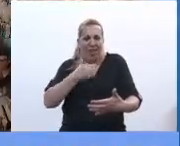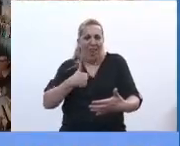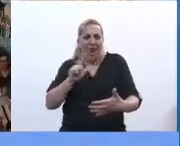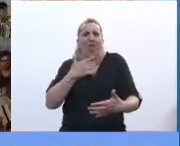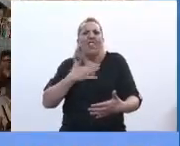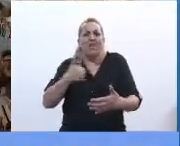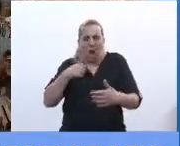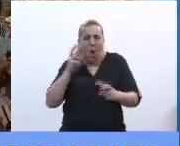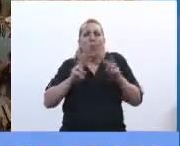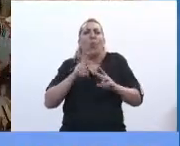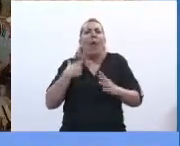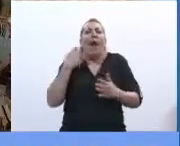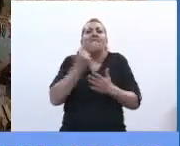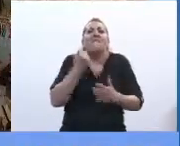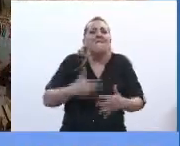buscado